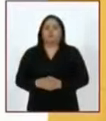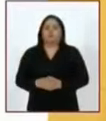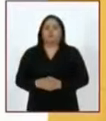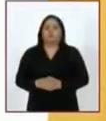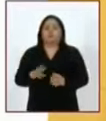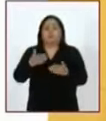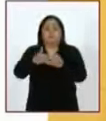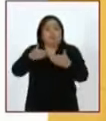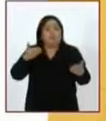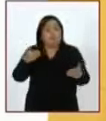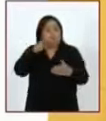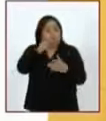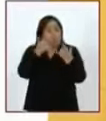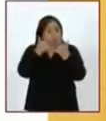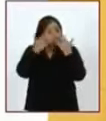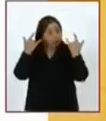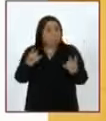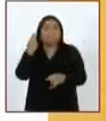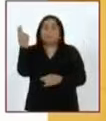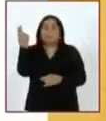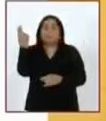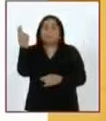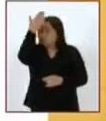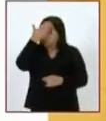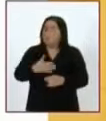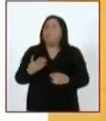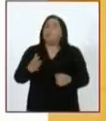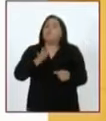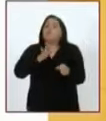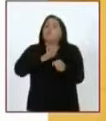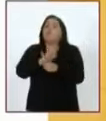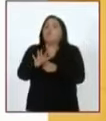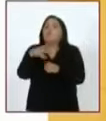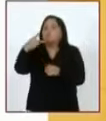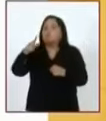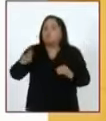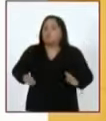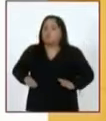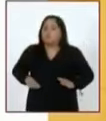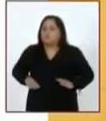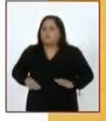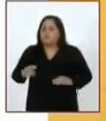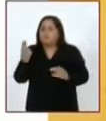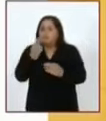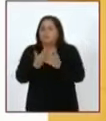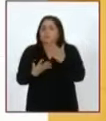Antes de hacer tu historieta, necesitas saber cuáles son sus elementos.